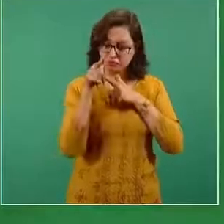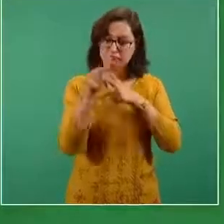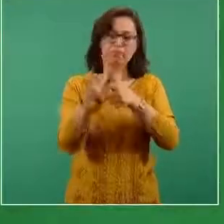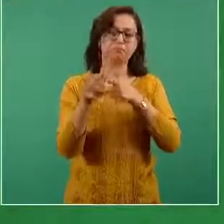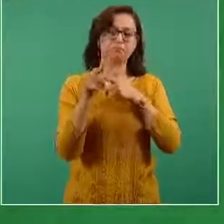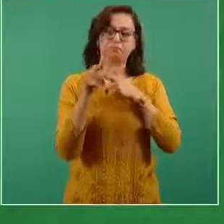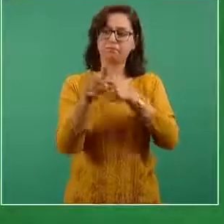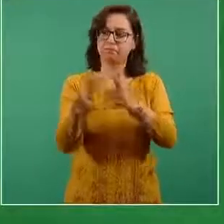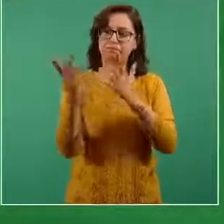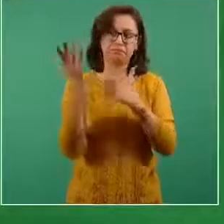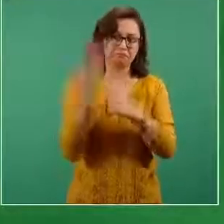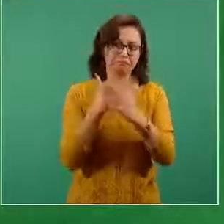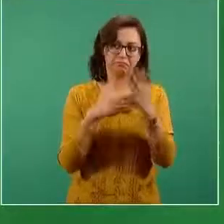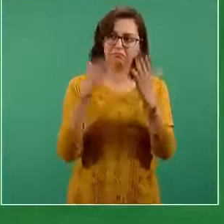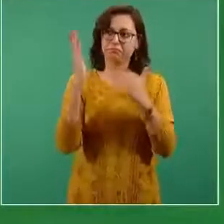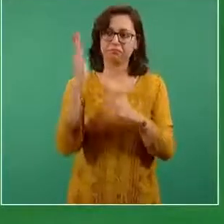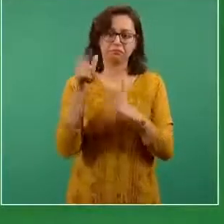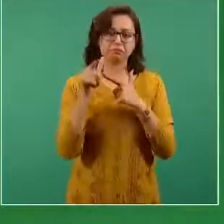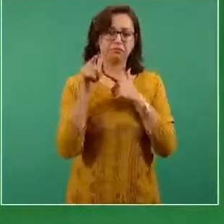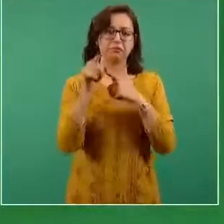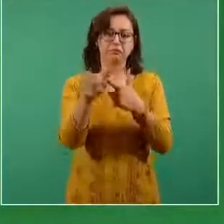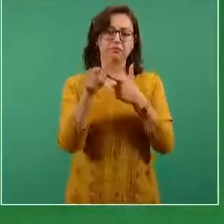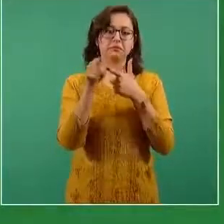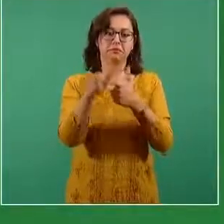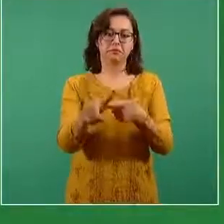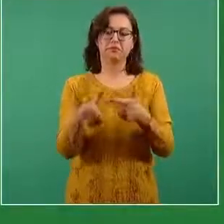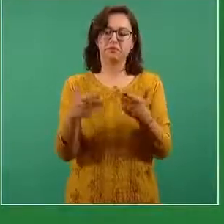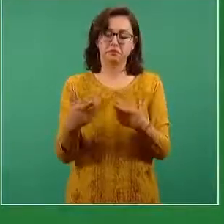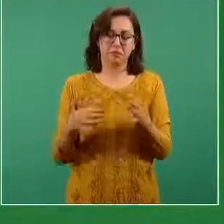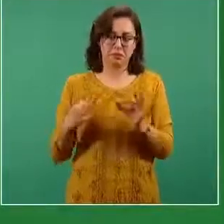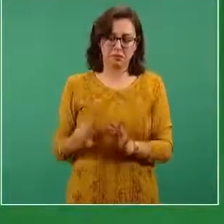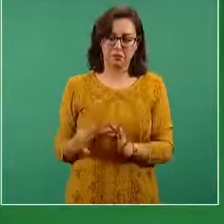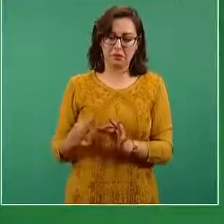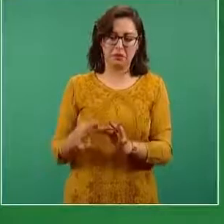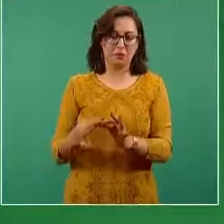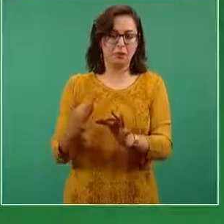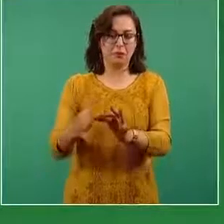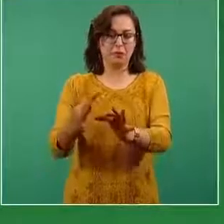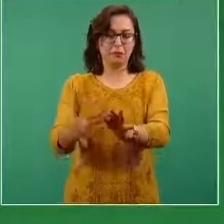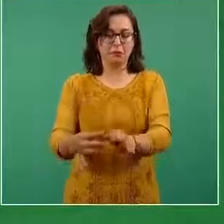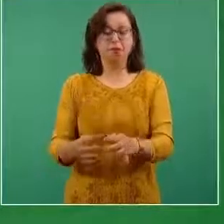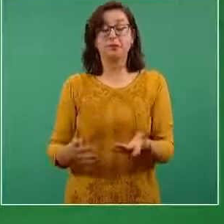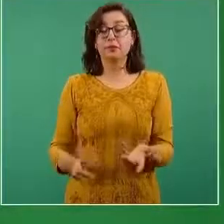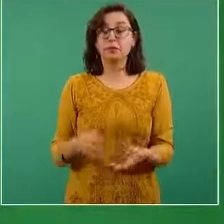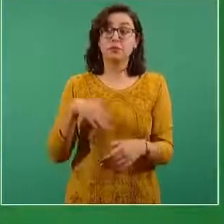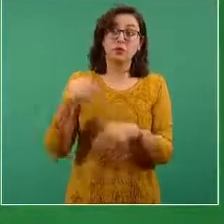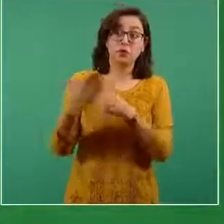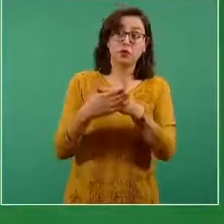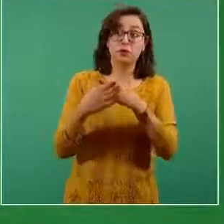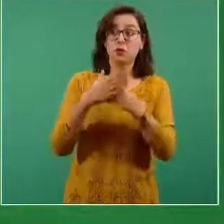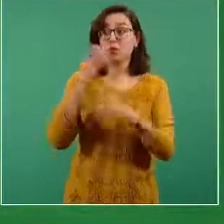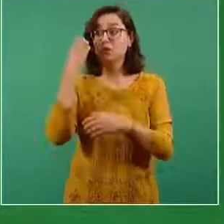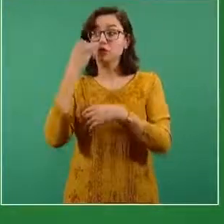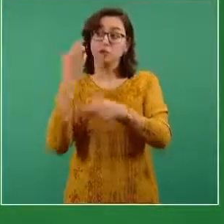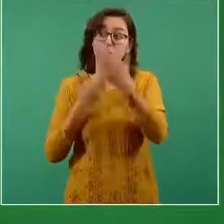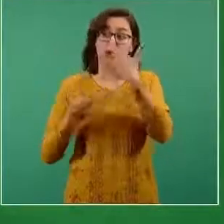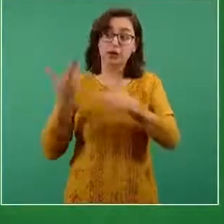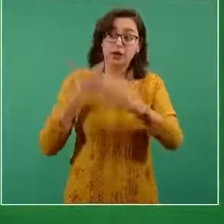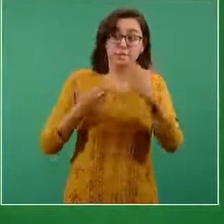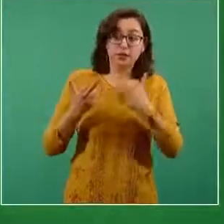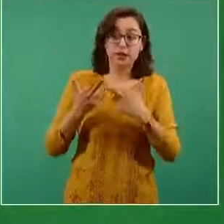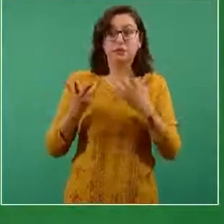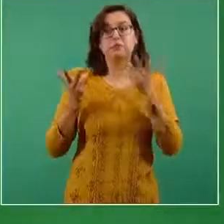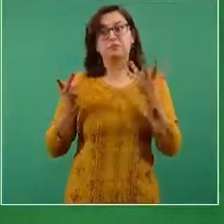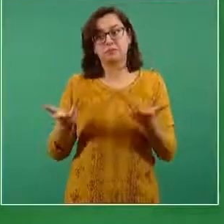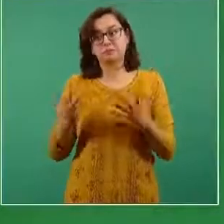momento continúen dando los frutos que han dado en estas últimas semanas, que en su momento el regreso a clases presencial